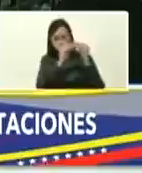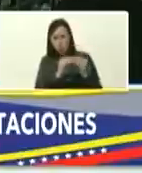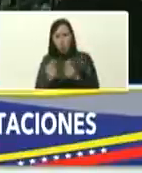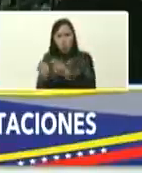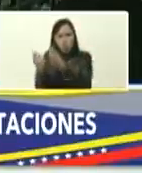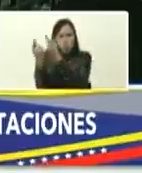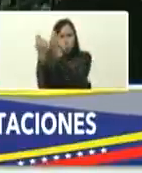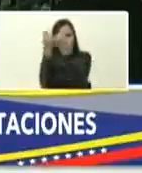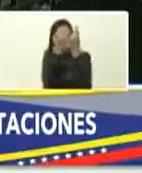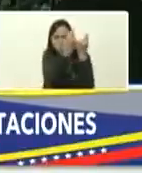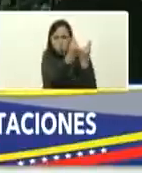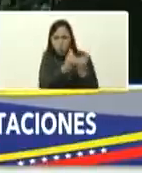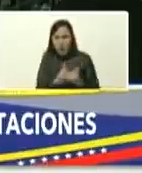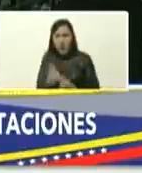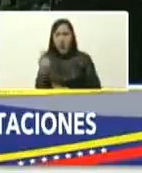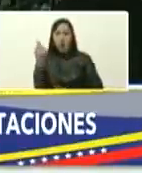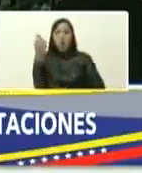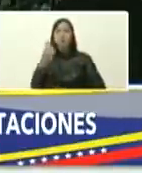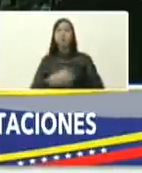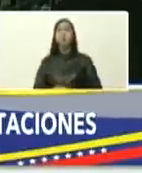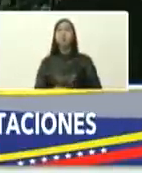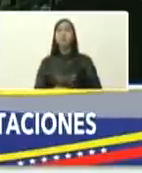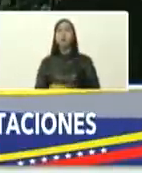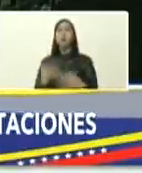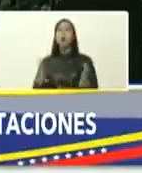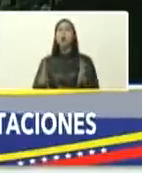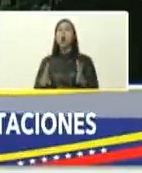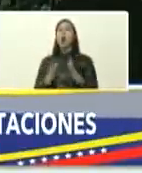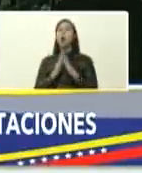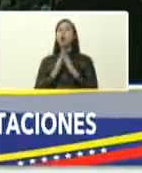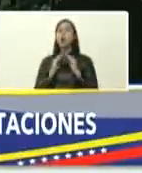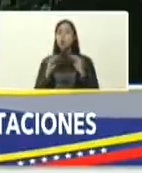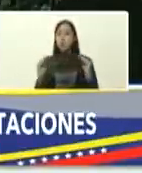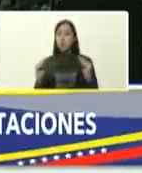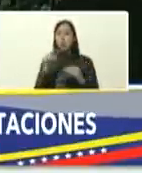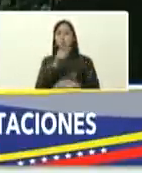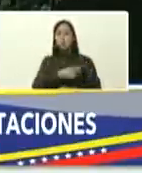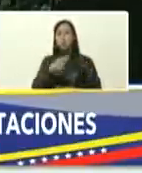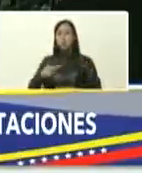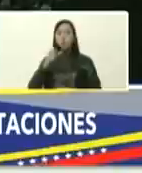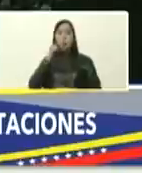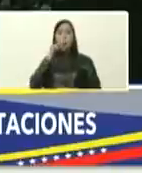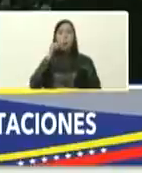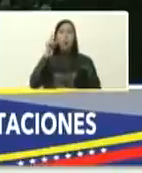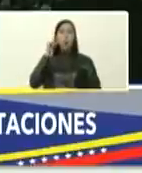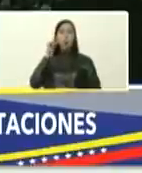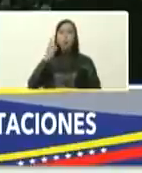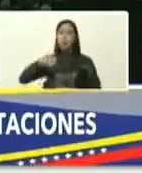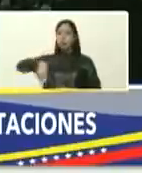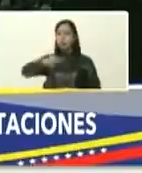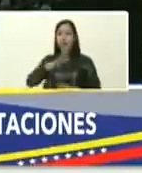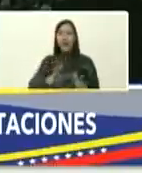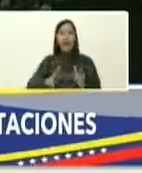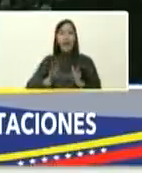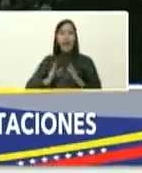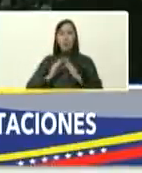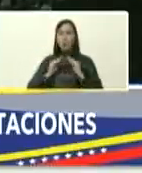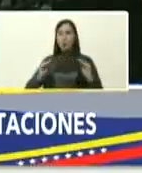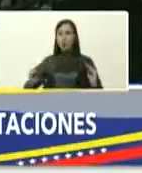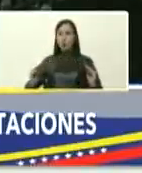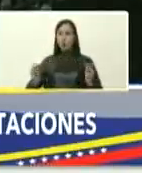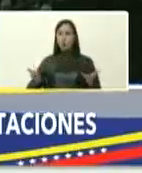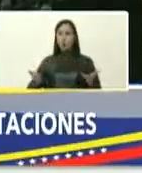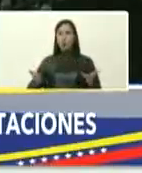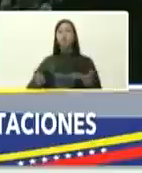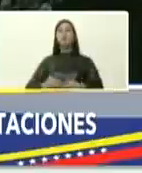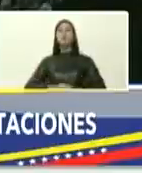su recuperación productiva, es un logro para todos, para todas. Es ganar-ganar. En este